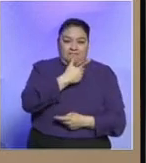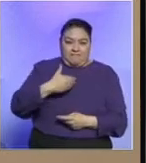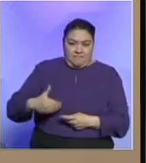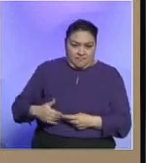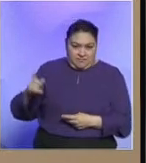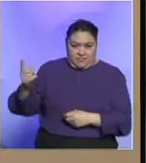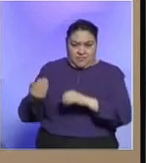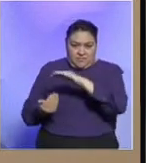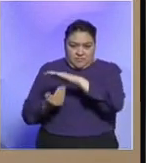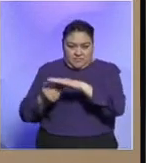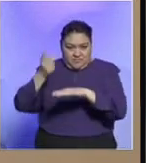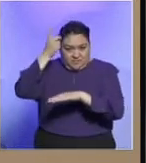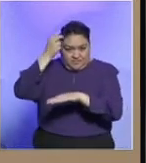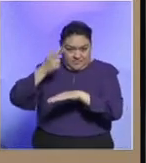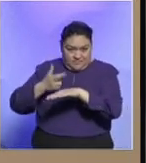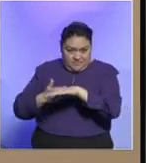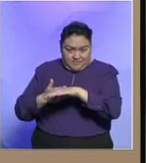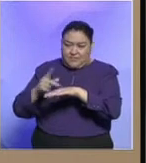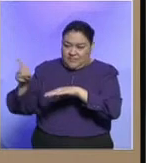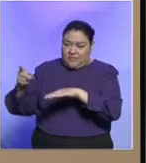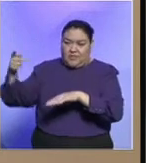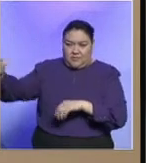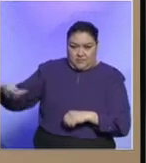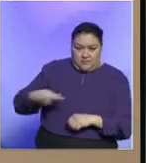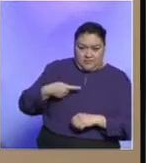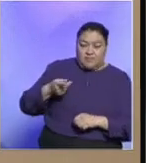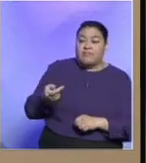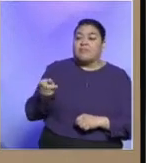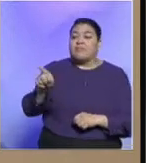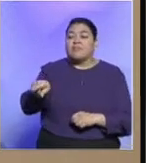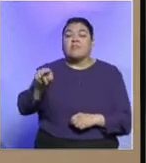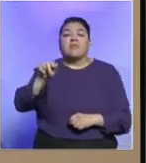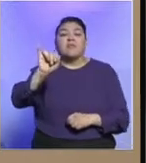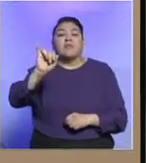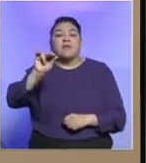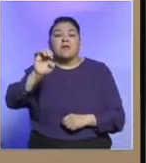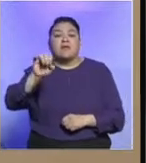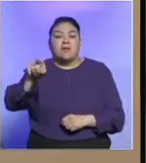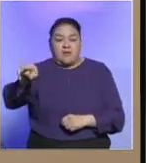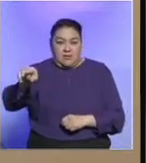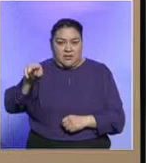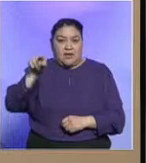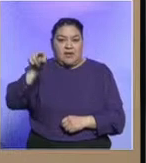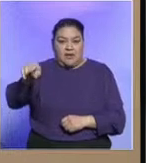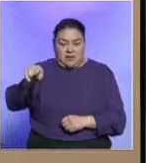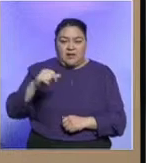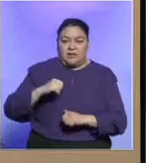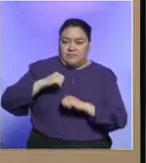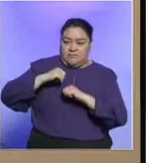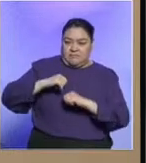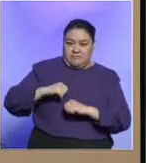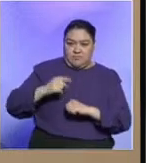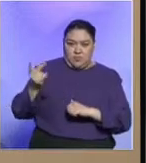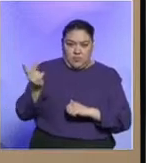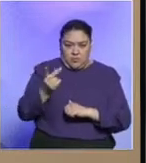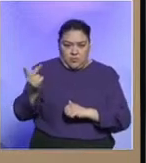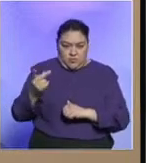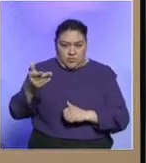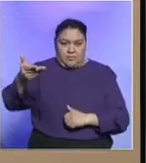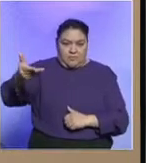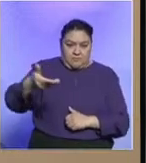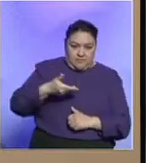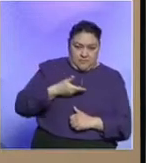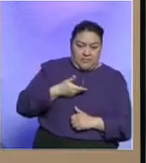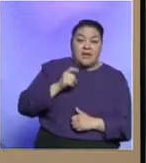mesa directiva, así como el Instituto Nacional Electoral, en su calidad de autoridades a las que el